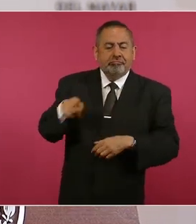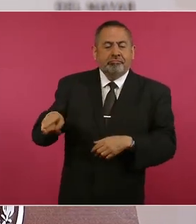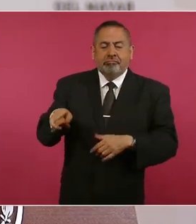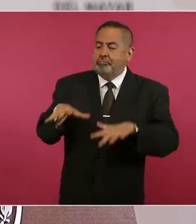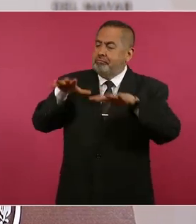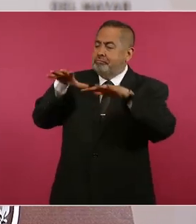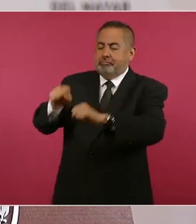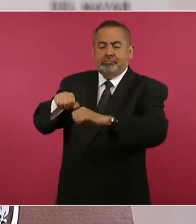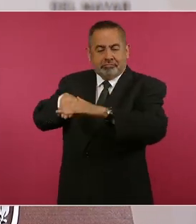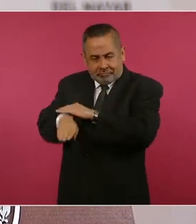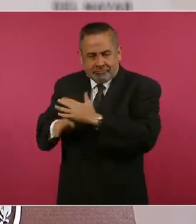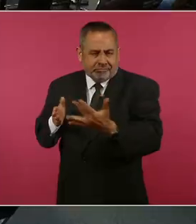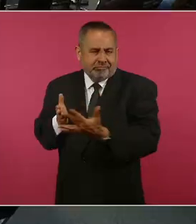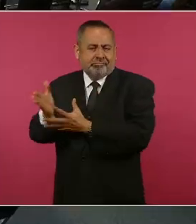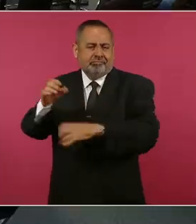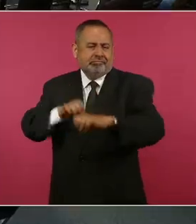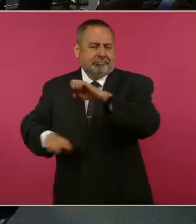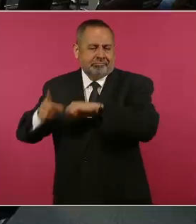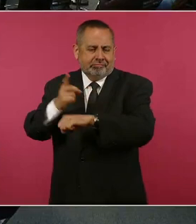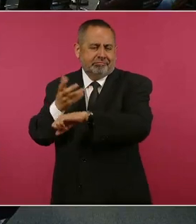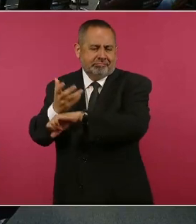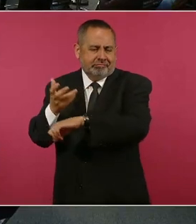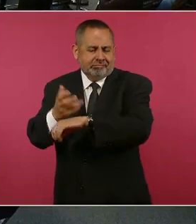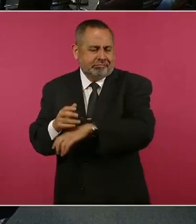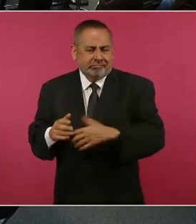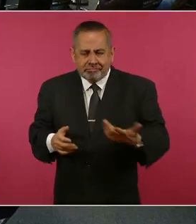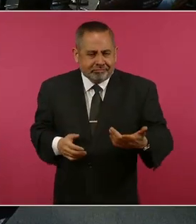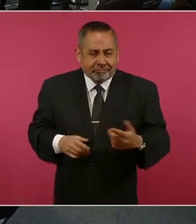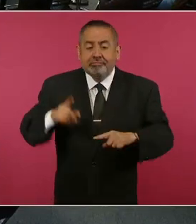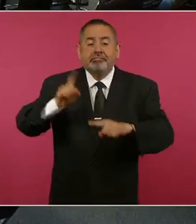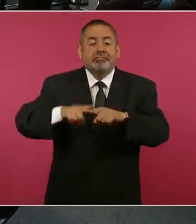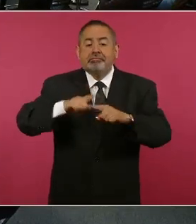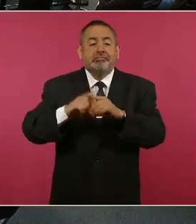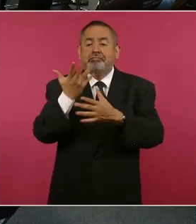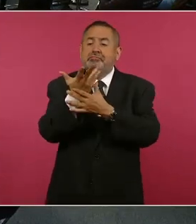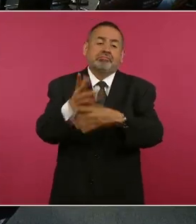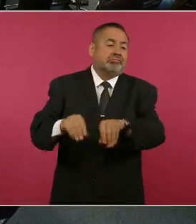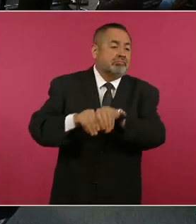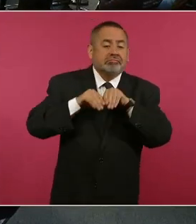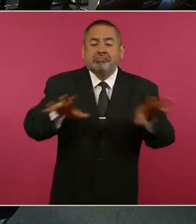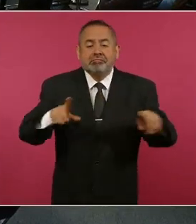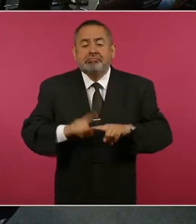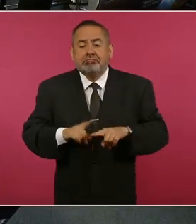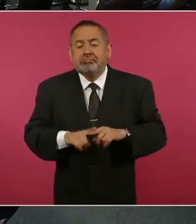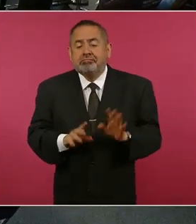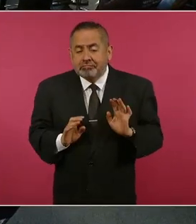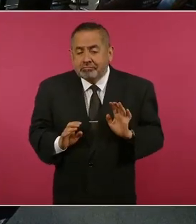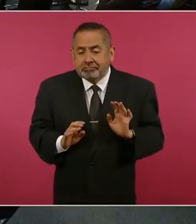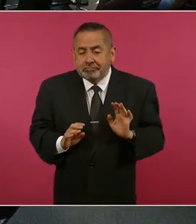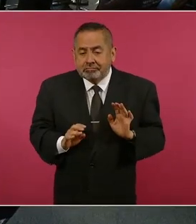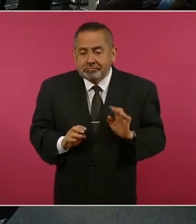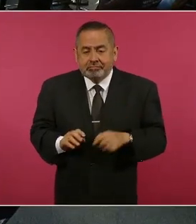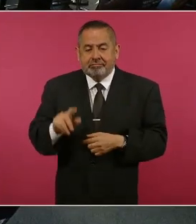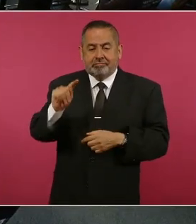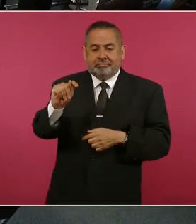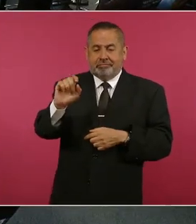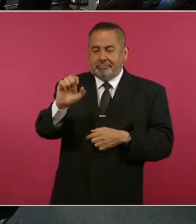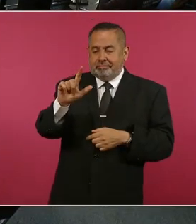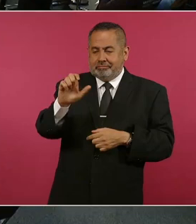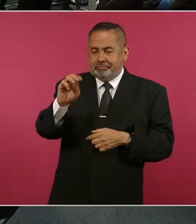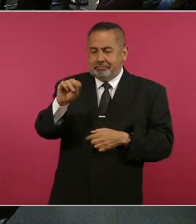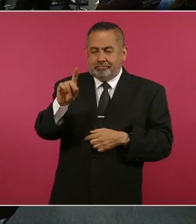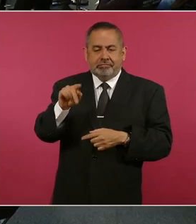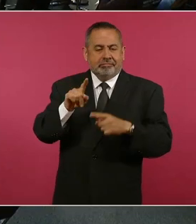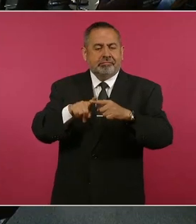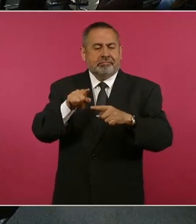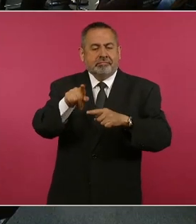tomado la embajada nuestra, y se la atribuían a Telemundo. Sí. Y